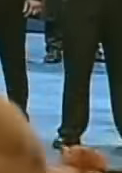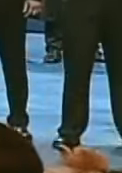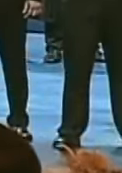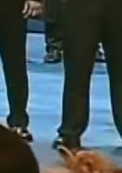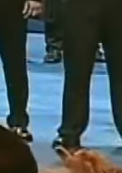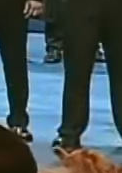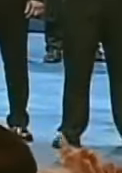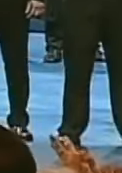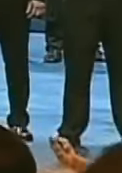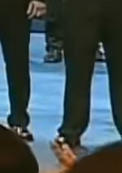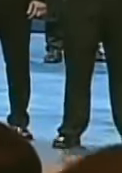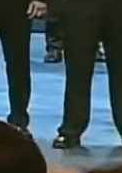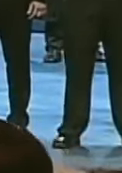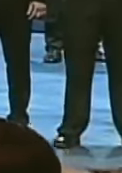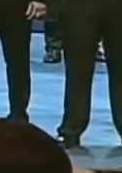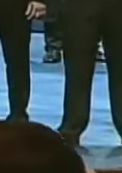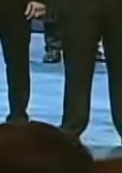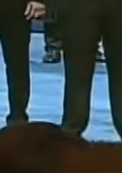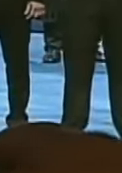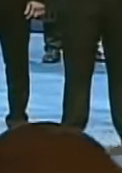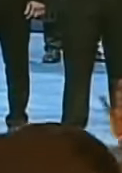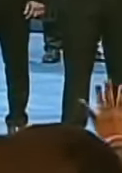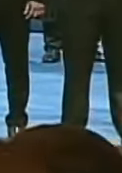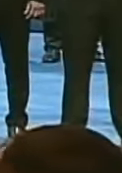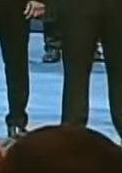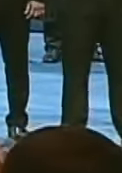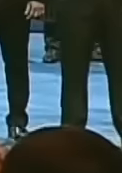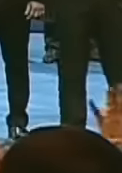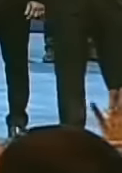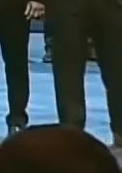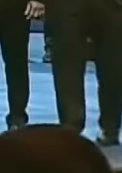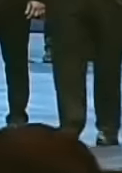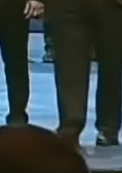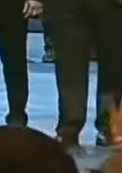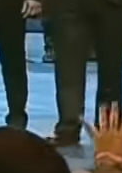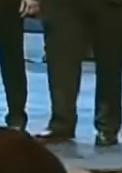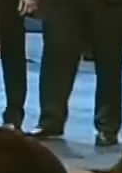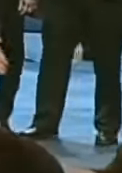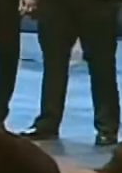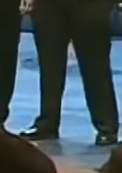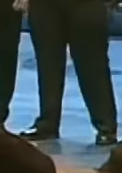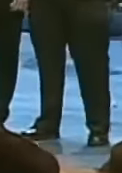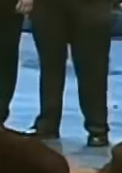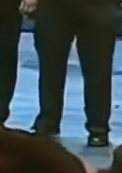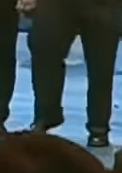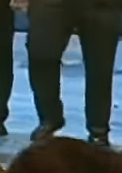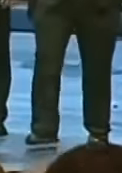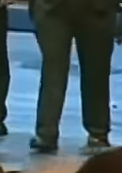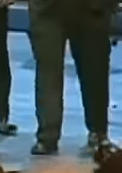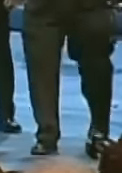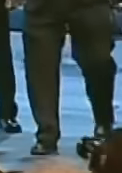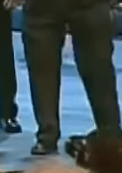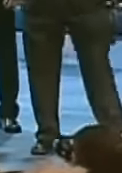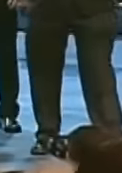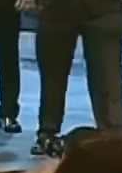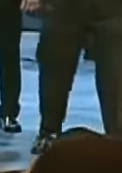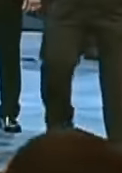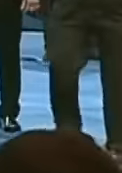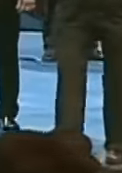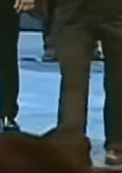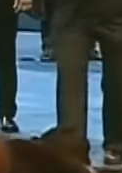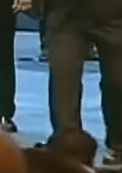dado a conocer el jefe de Estado venezolano. Por tanto, se estará realizando en nuestro país el próximo 3 de diciembre este